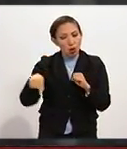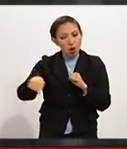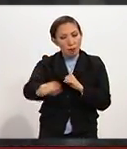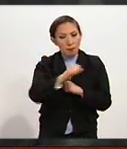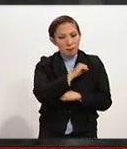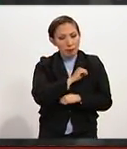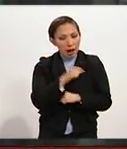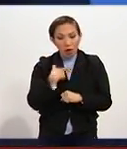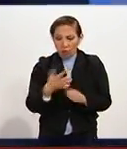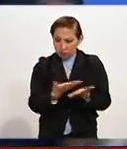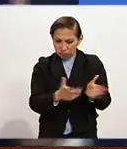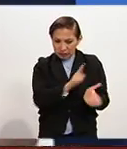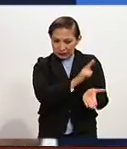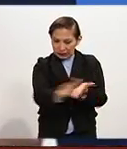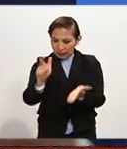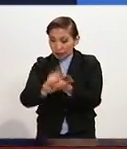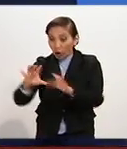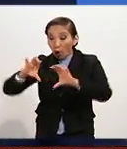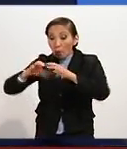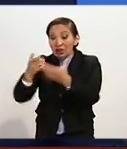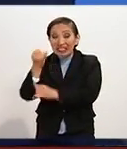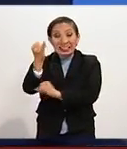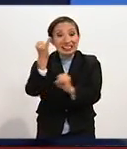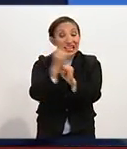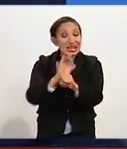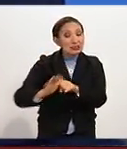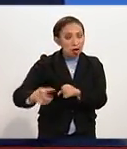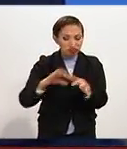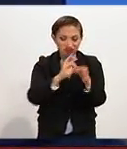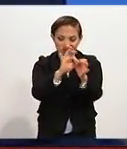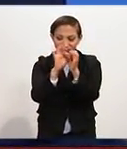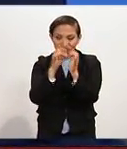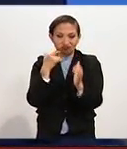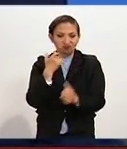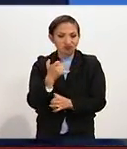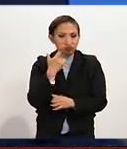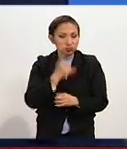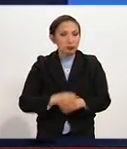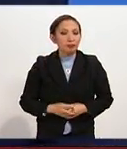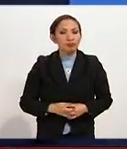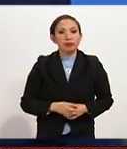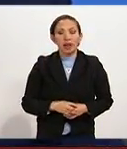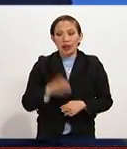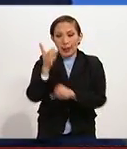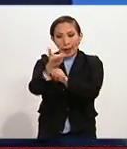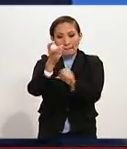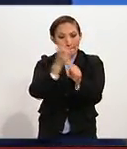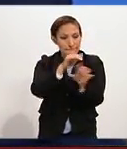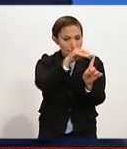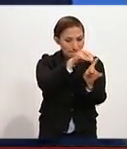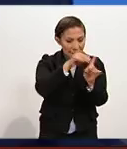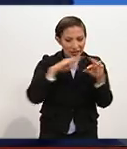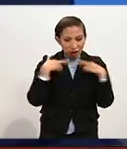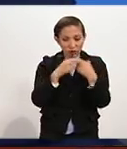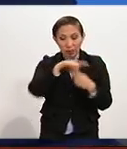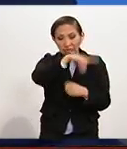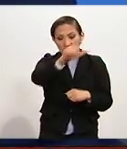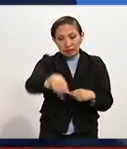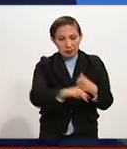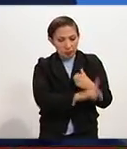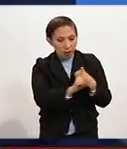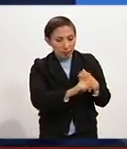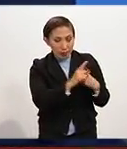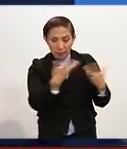mal y que es necesario que la comunidad internacional se una en la lucha. La convocatoria a la cumbre se da después de la